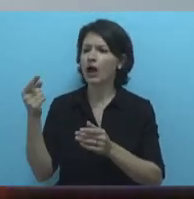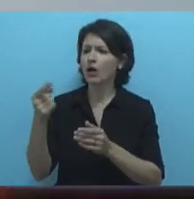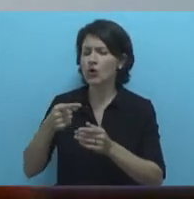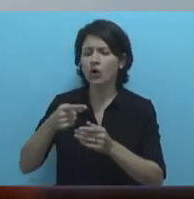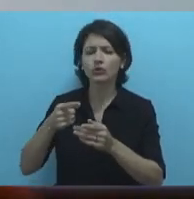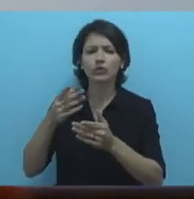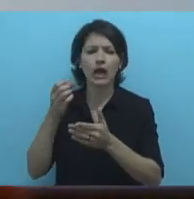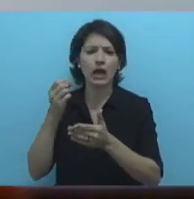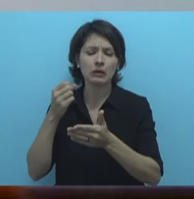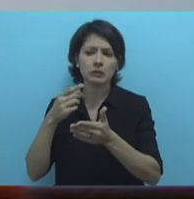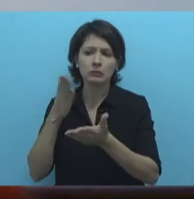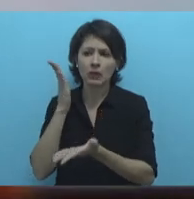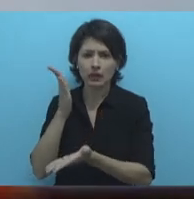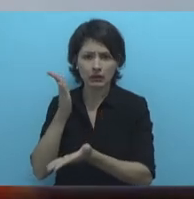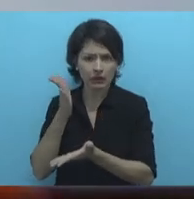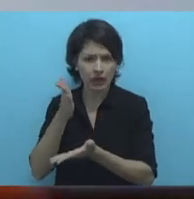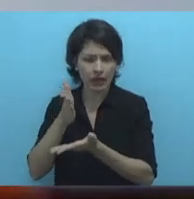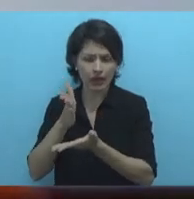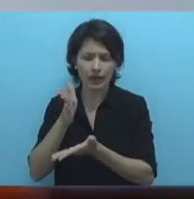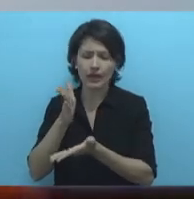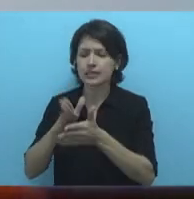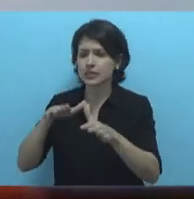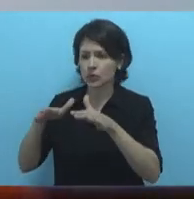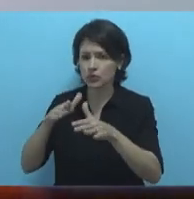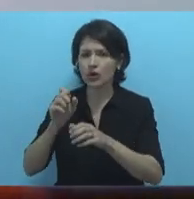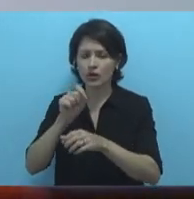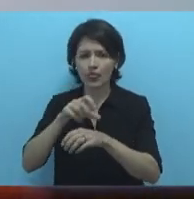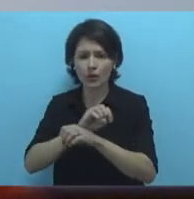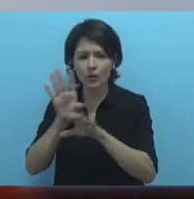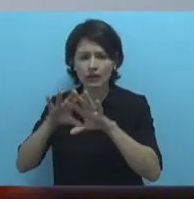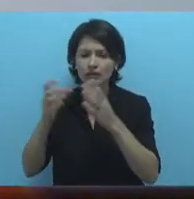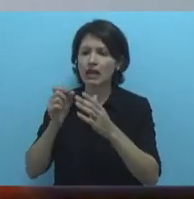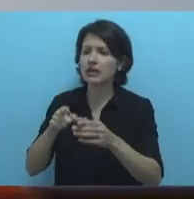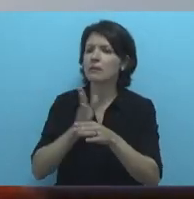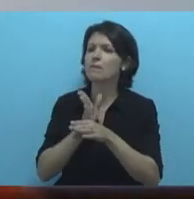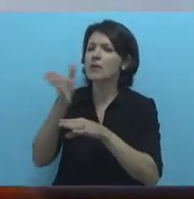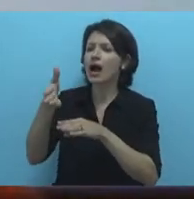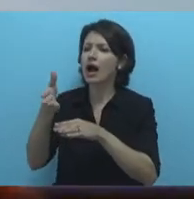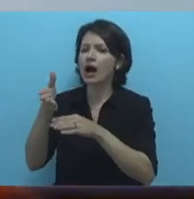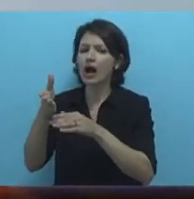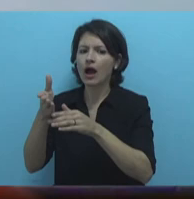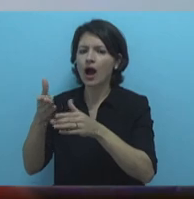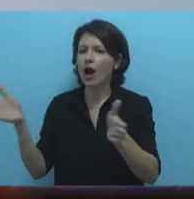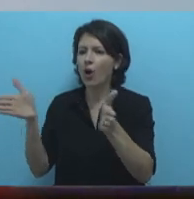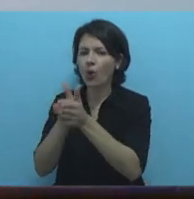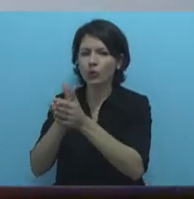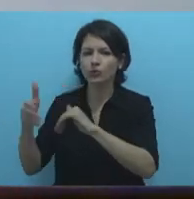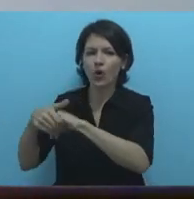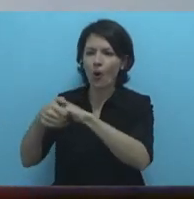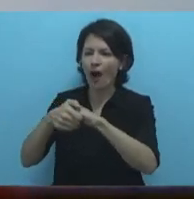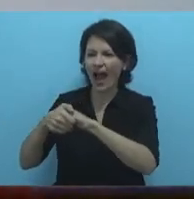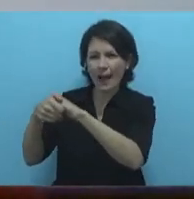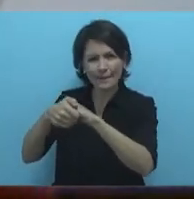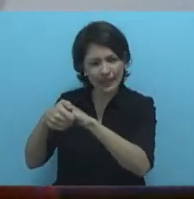y esta restricción planteada desde el gobierno provincial decidirá comer un estado con sus amigos algo tan